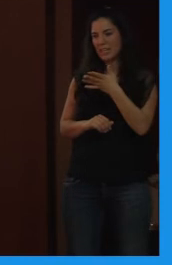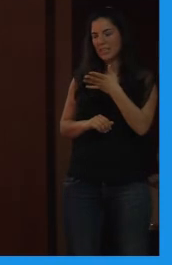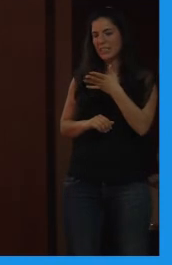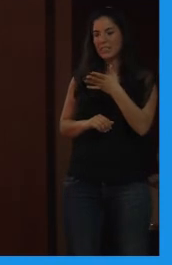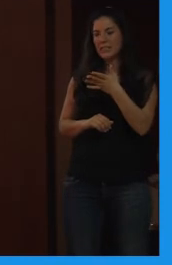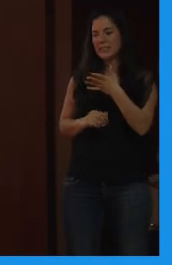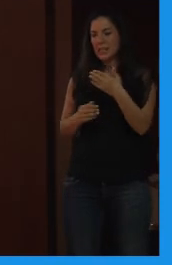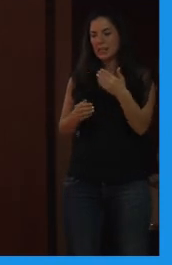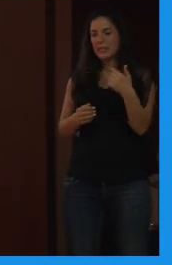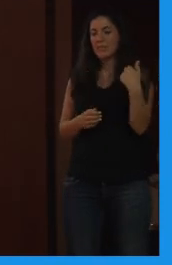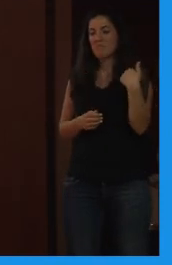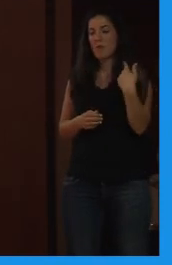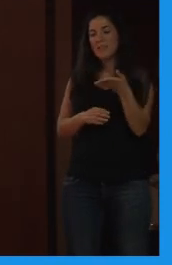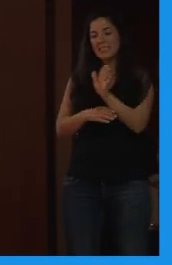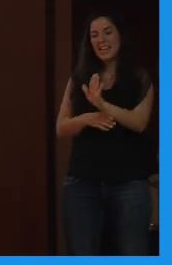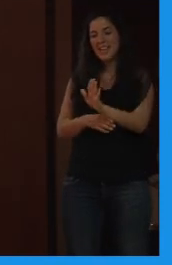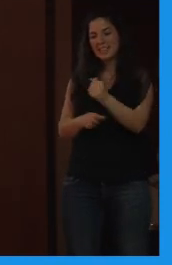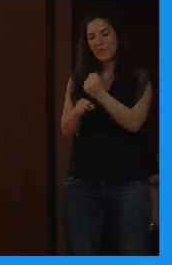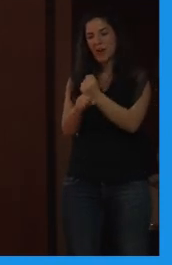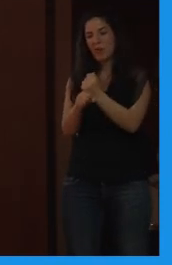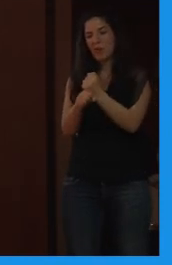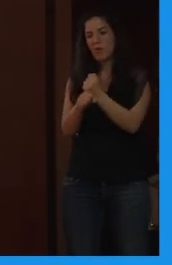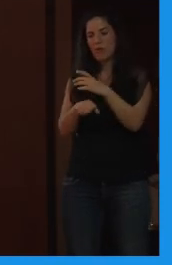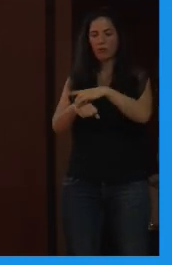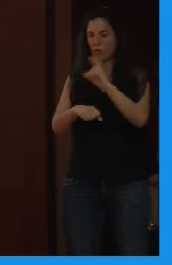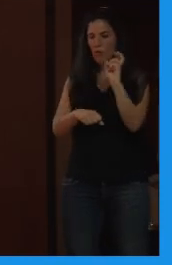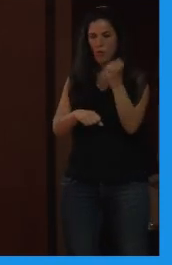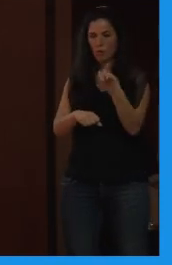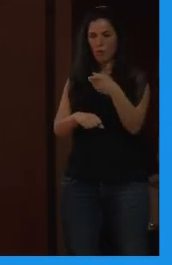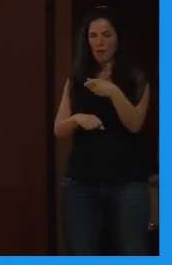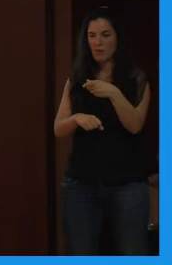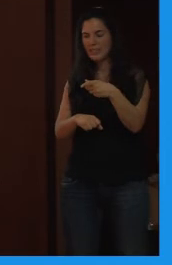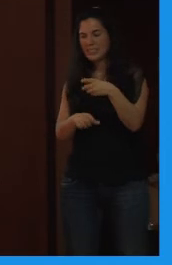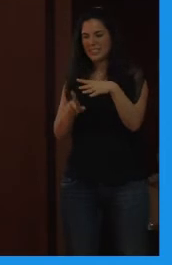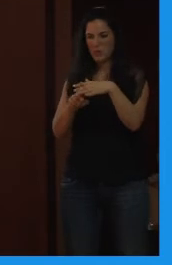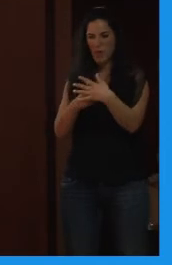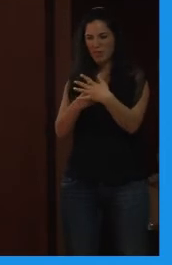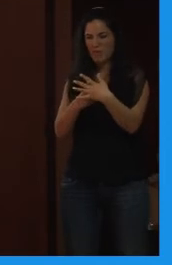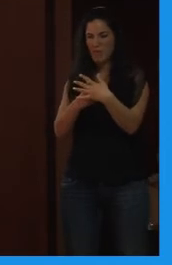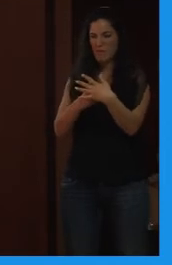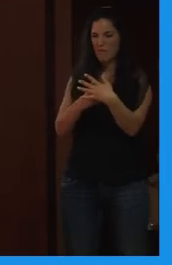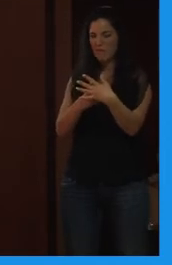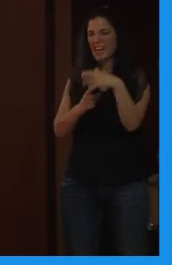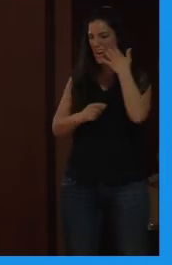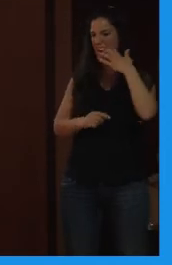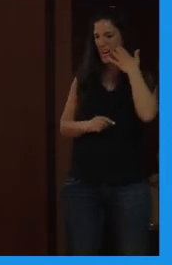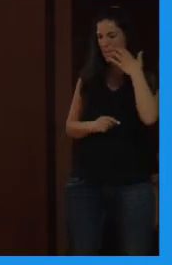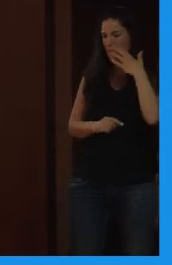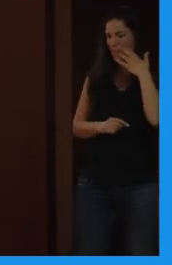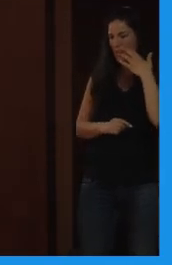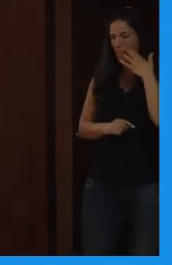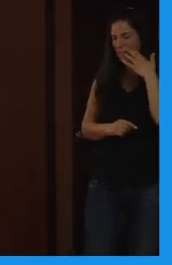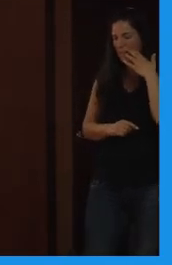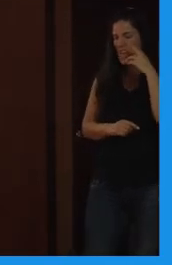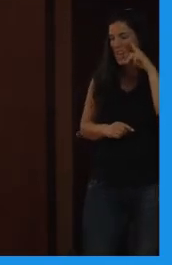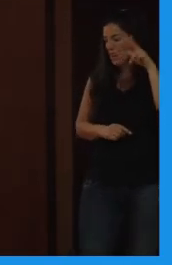si acaso lo habéis visto, pero es un síndrome muy raro que es muy difícil que lo veamos nosotros ya, y que aparte no está reconocido la suplementación,